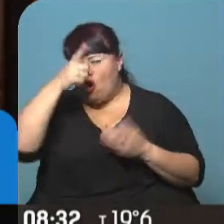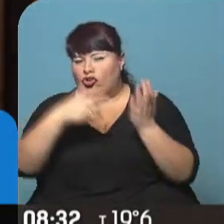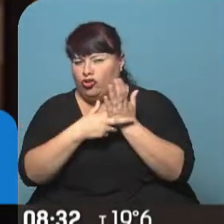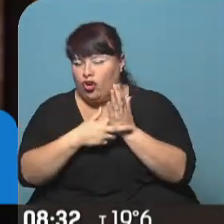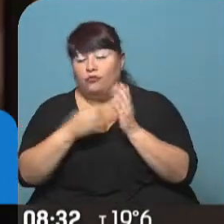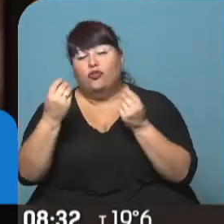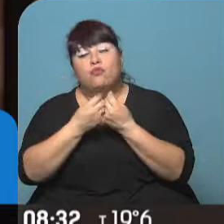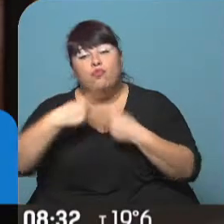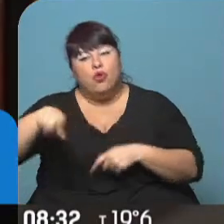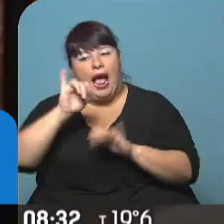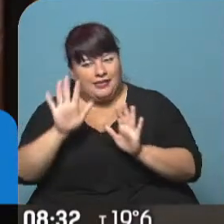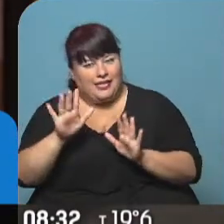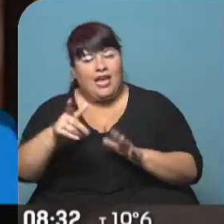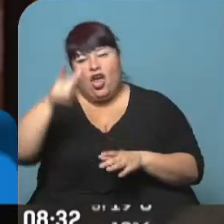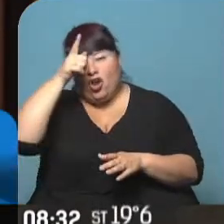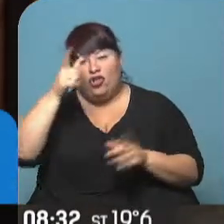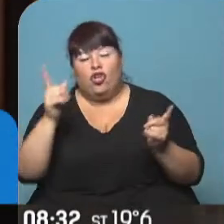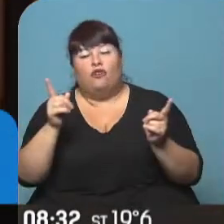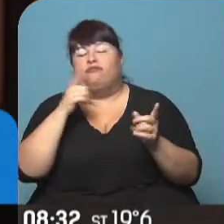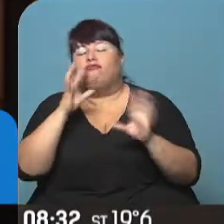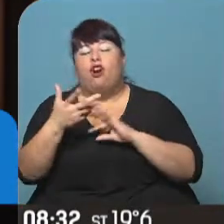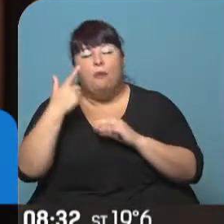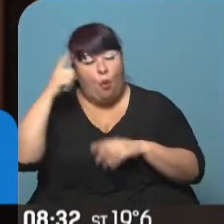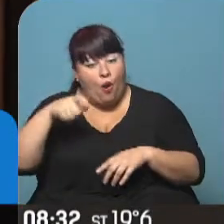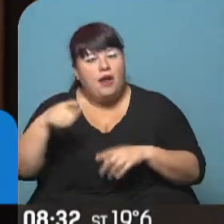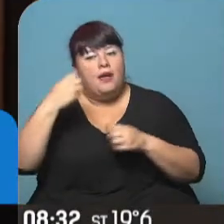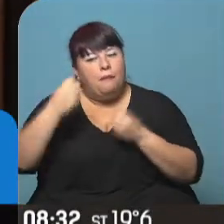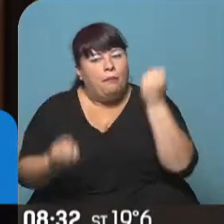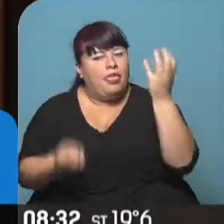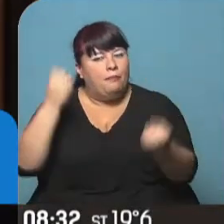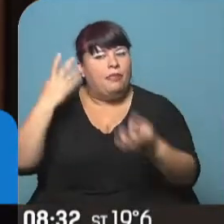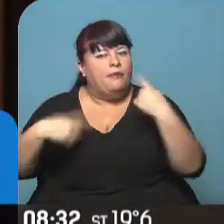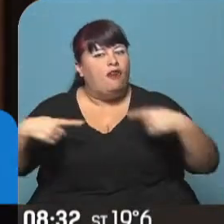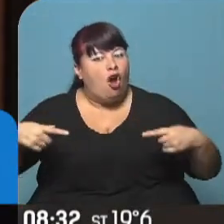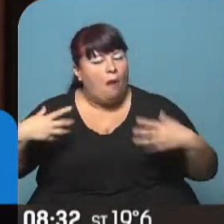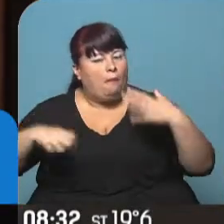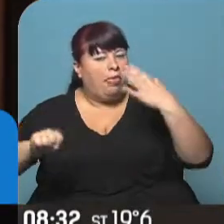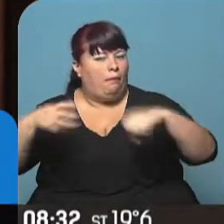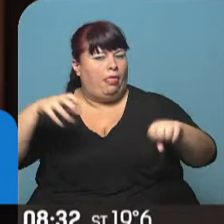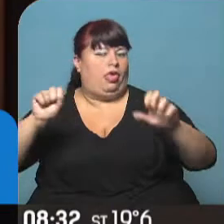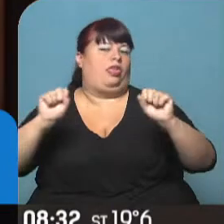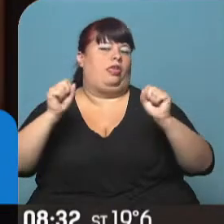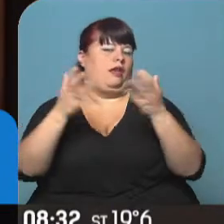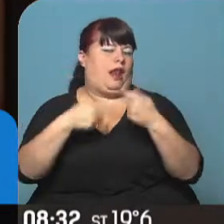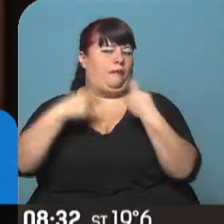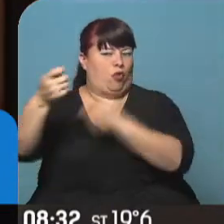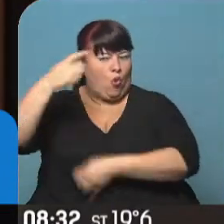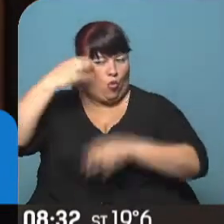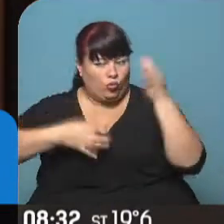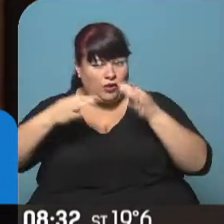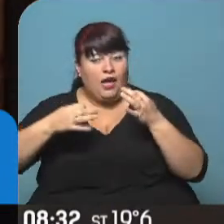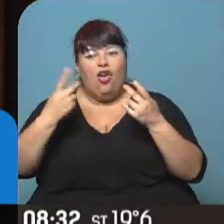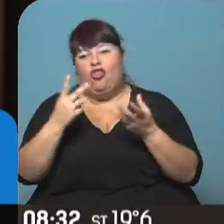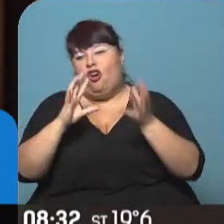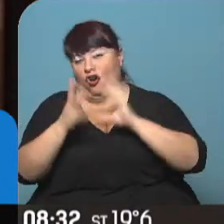Bueno, muchos hicieron esto que te digo, unas auditorías de corte, y ahí empezaron a surgir una cantidad de cosas que inmediatamente fueron a la justicia. Entonces, se dieron